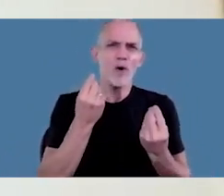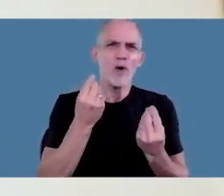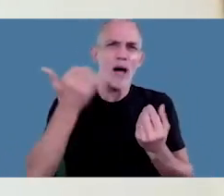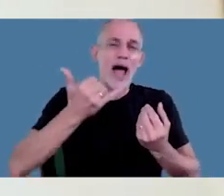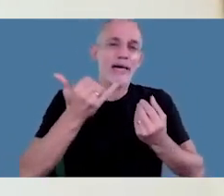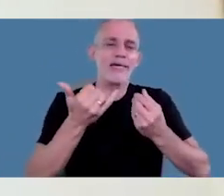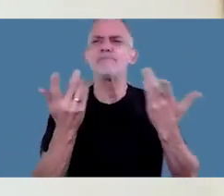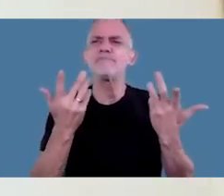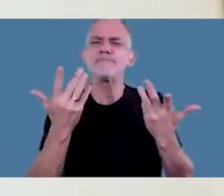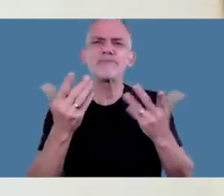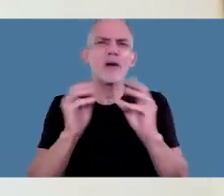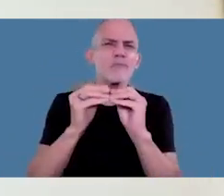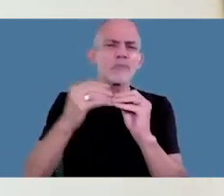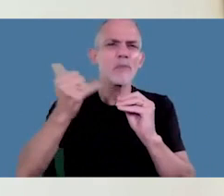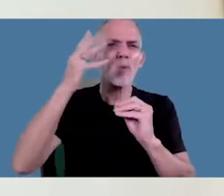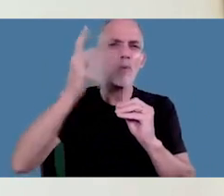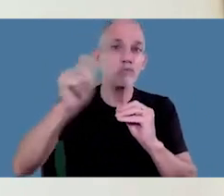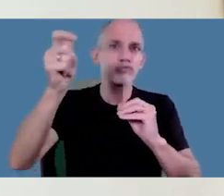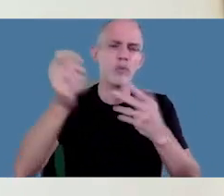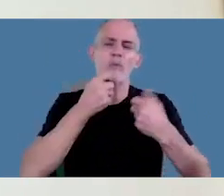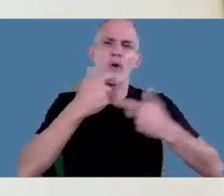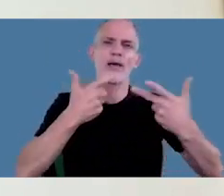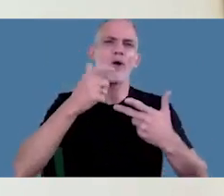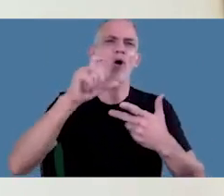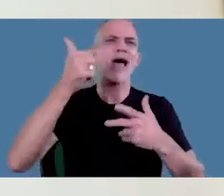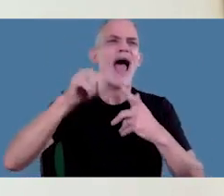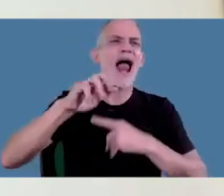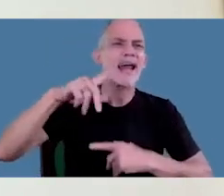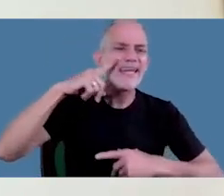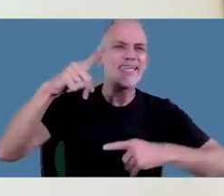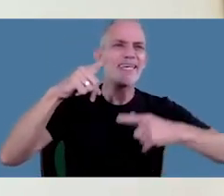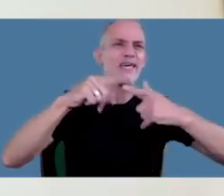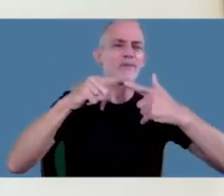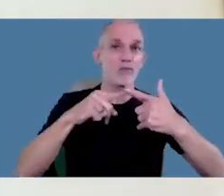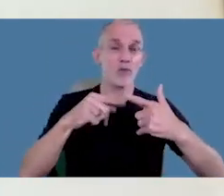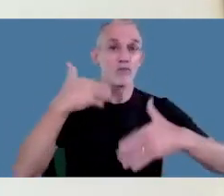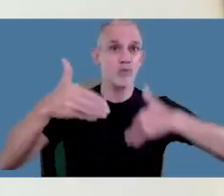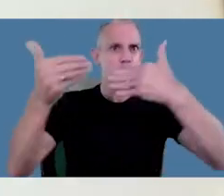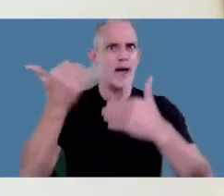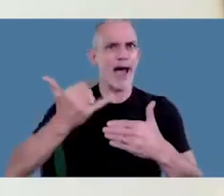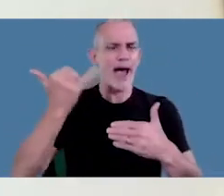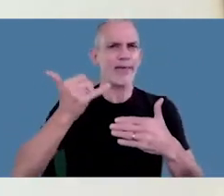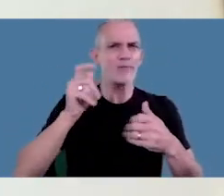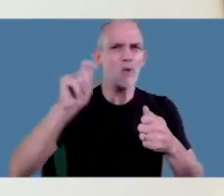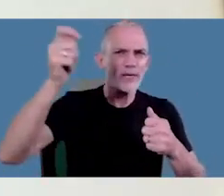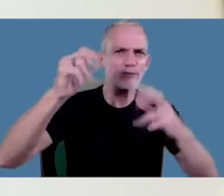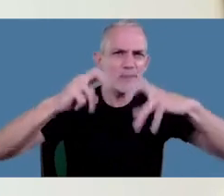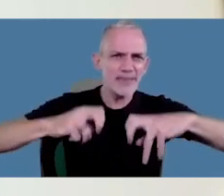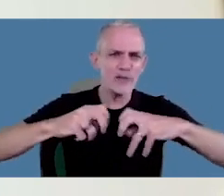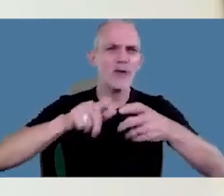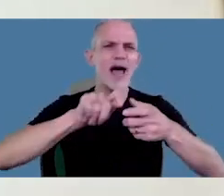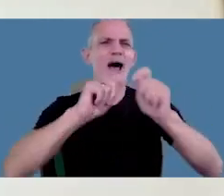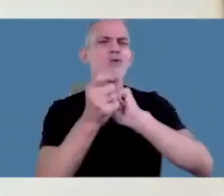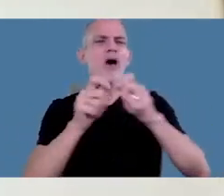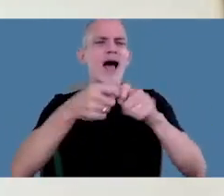causas, bueno, que estuvo la gran causa Candy, se fueron siguiendo el ajuste por inflación,